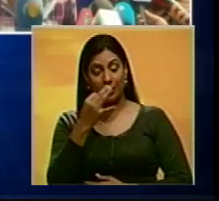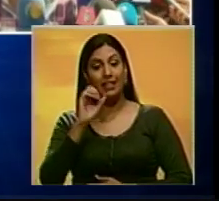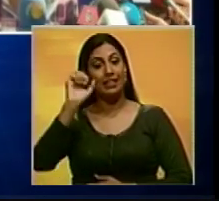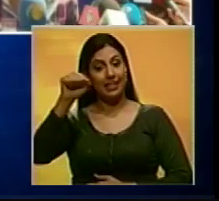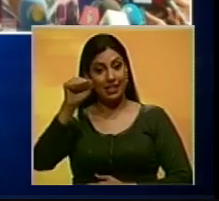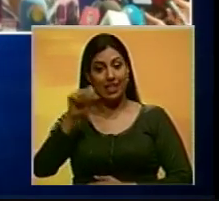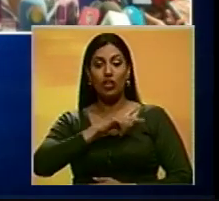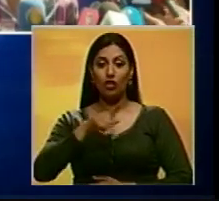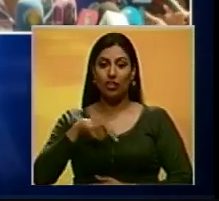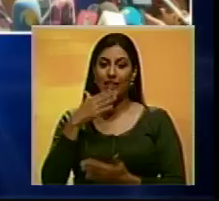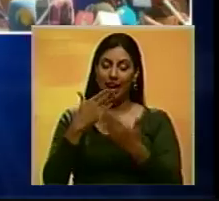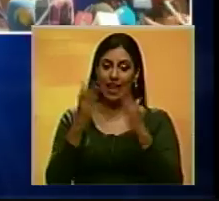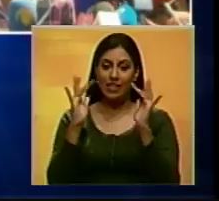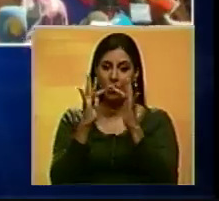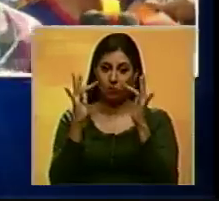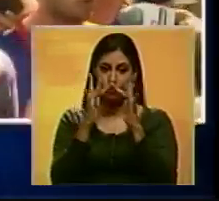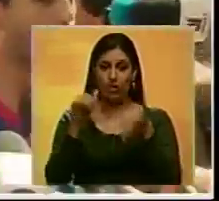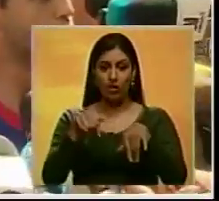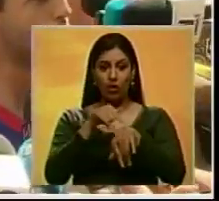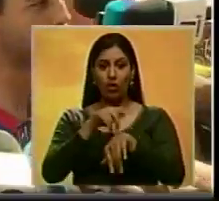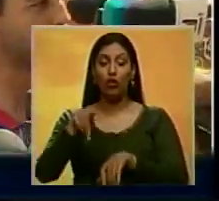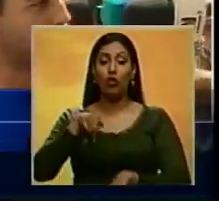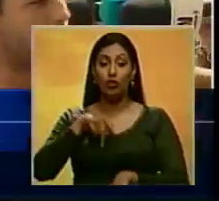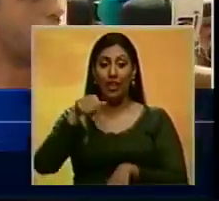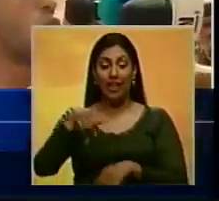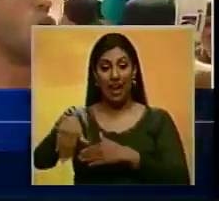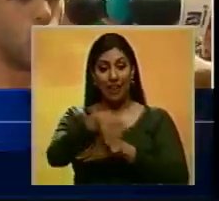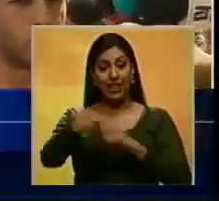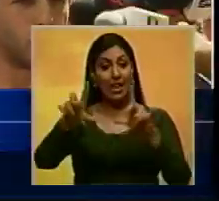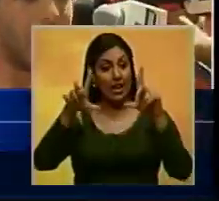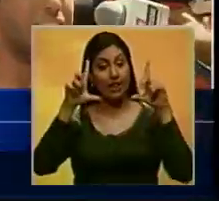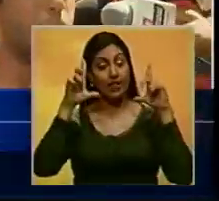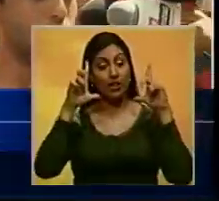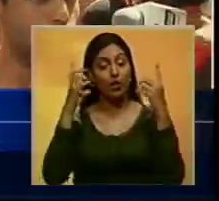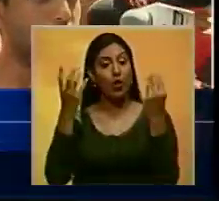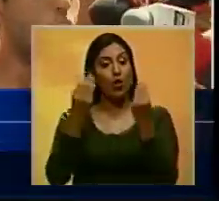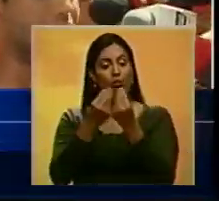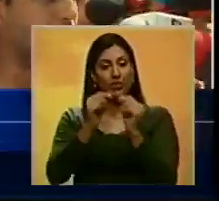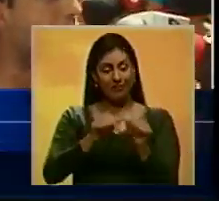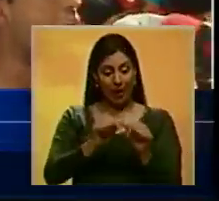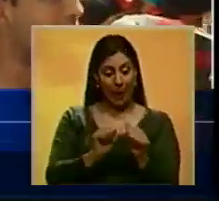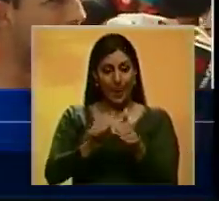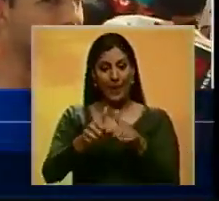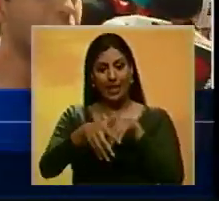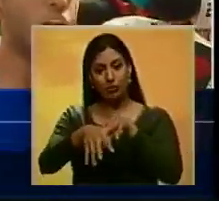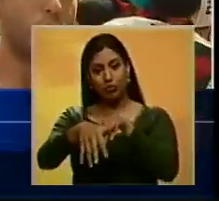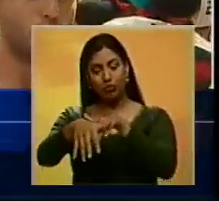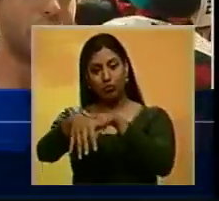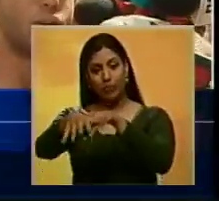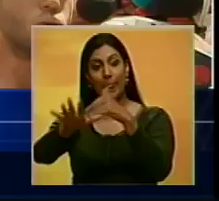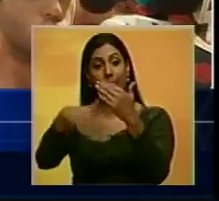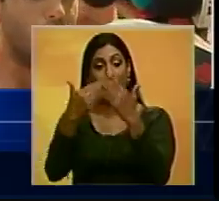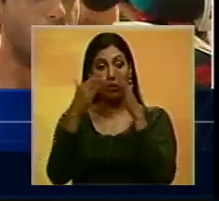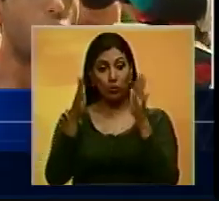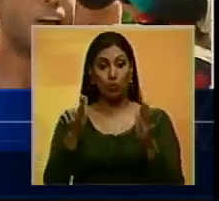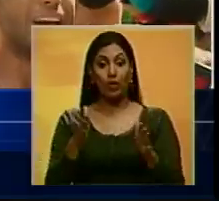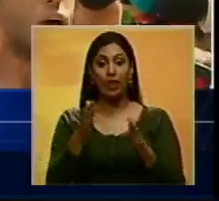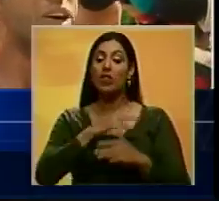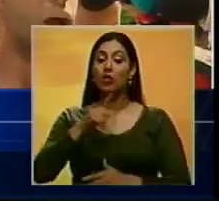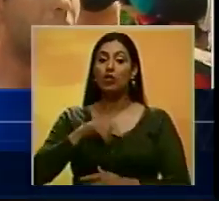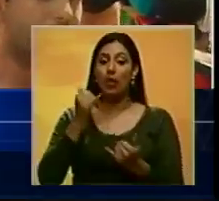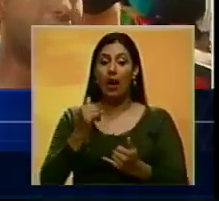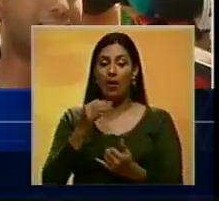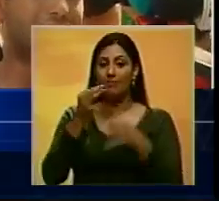Sí, así es, gracias por este contacto. Nosotros estamos en la Avenida Libertador, punto de inicio de la marcha convocada por los estudiantes. Vamos